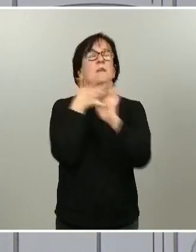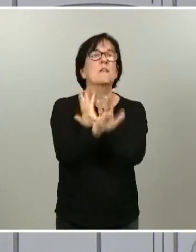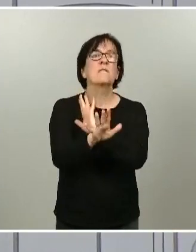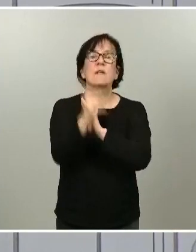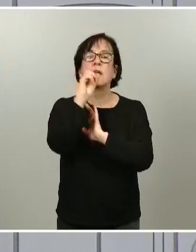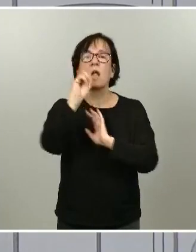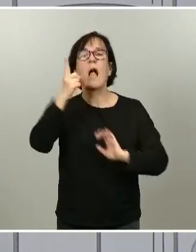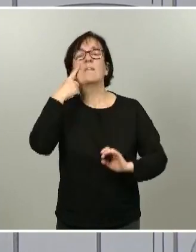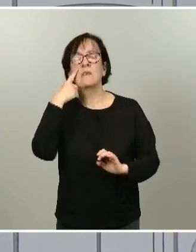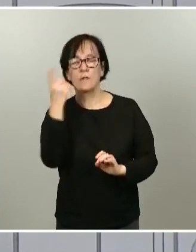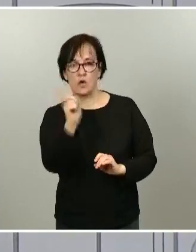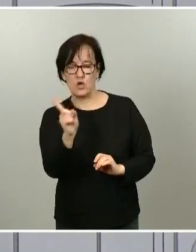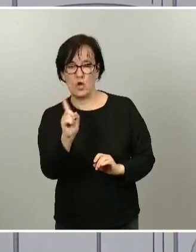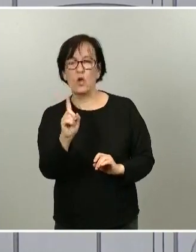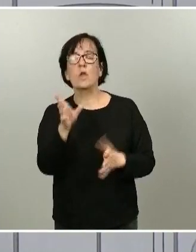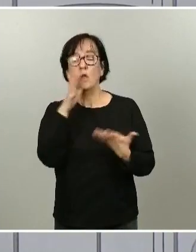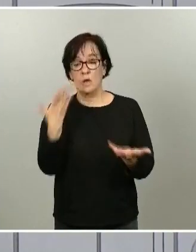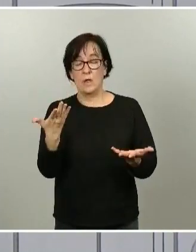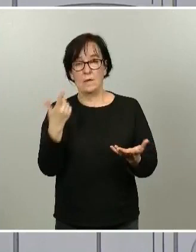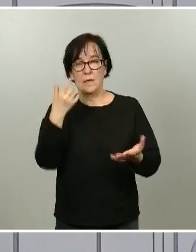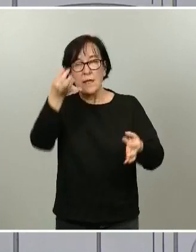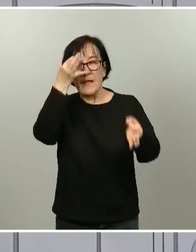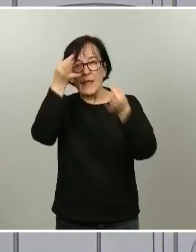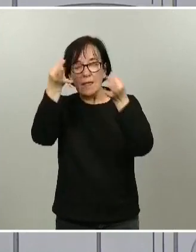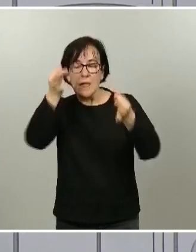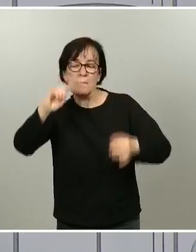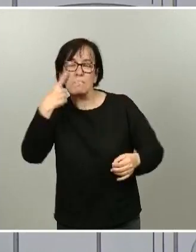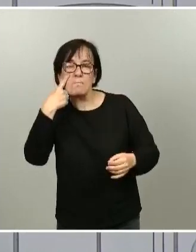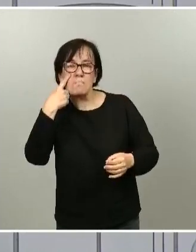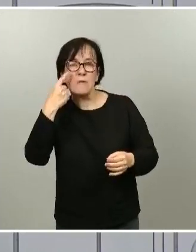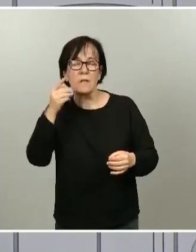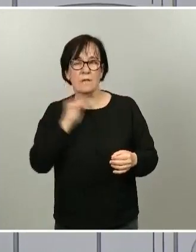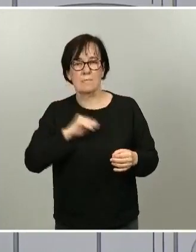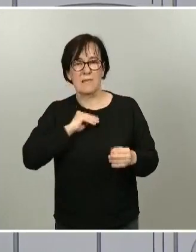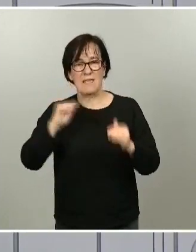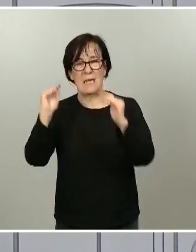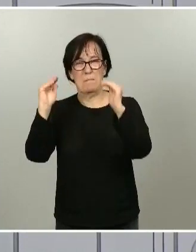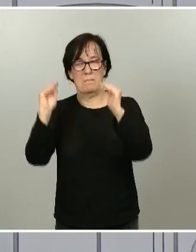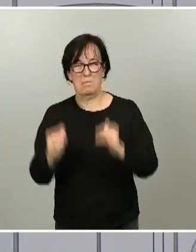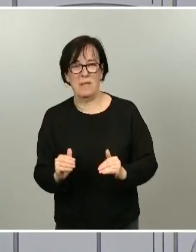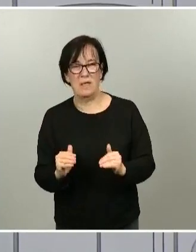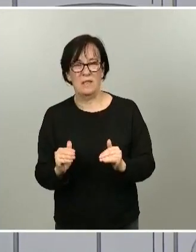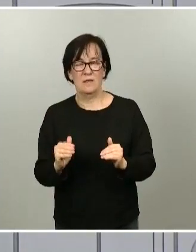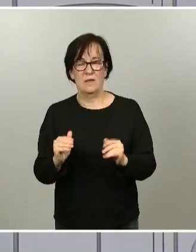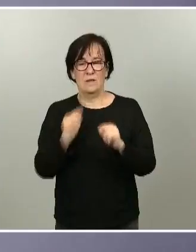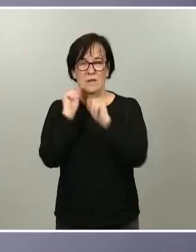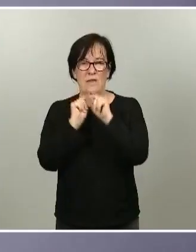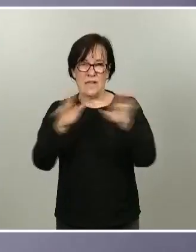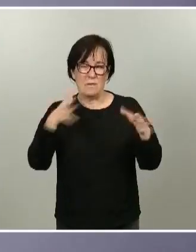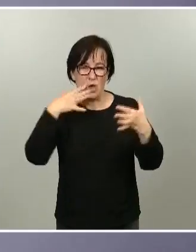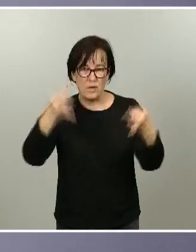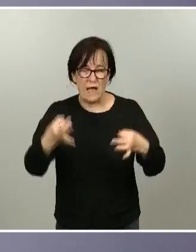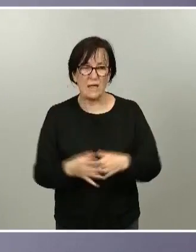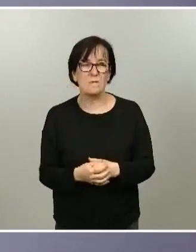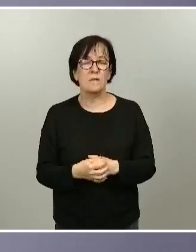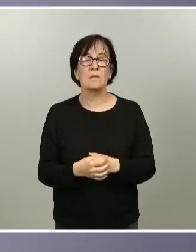detección, sí quiere decir que la exhaustividad de esa detección es probablemente bastante menor de la transmisión real. A eso hay que